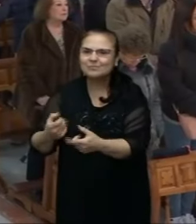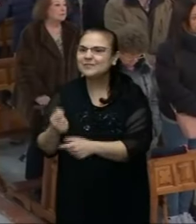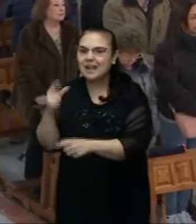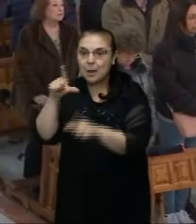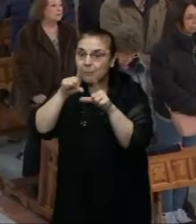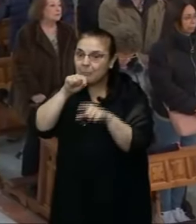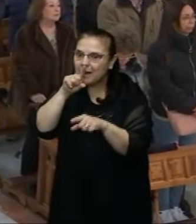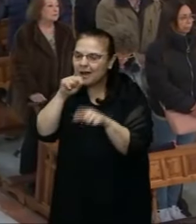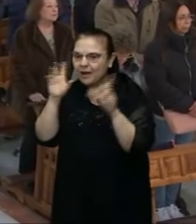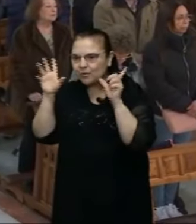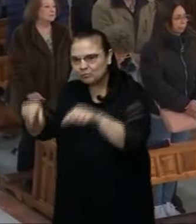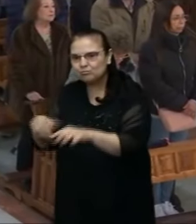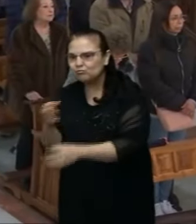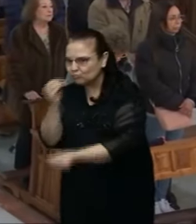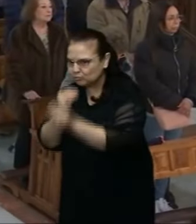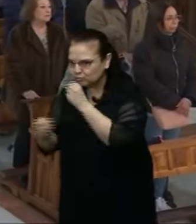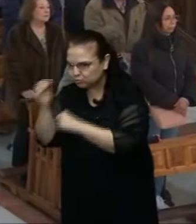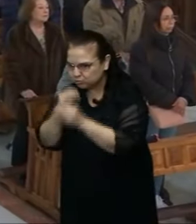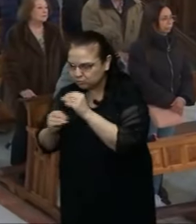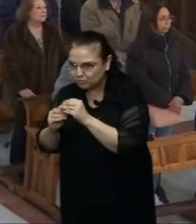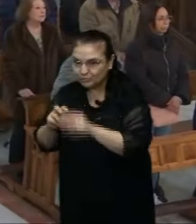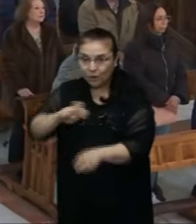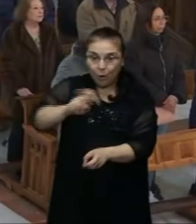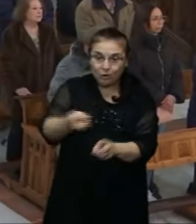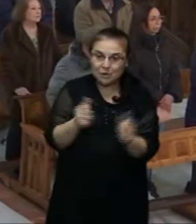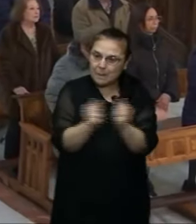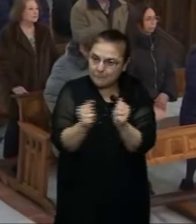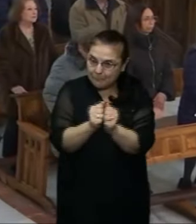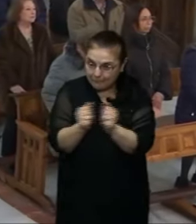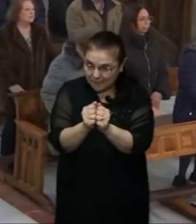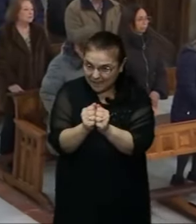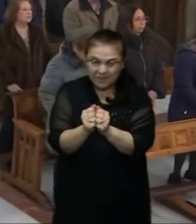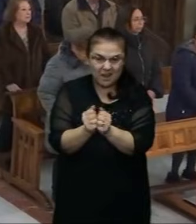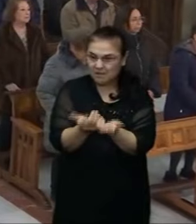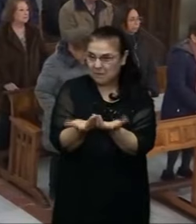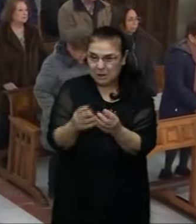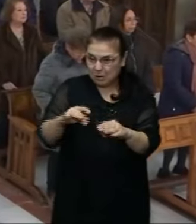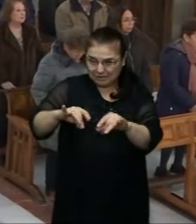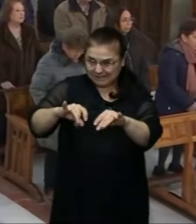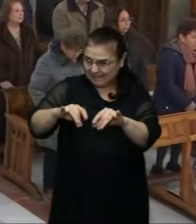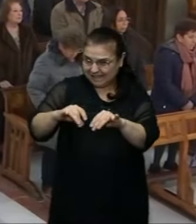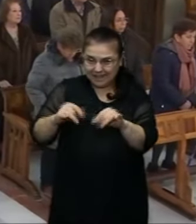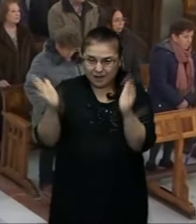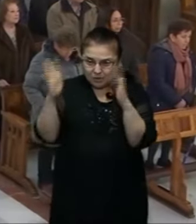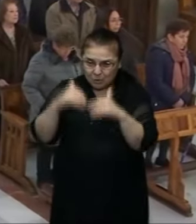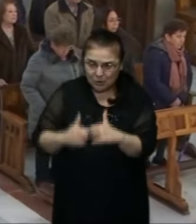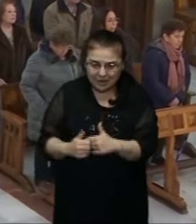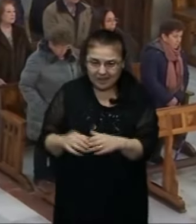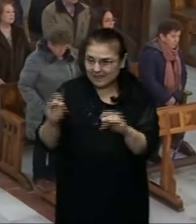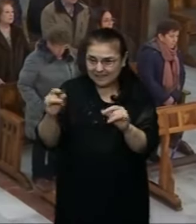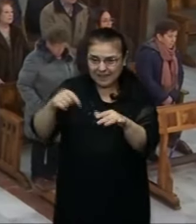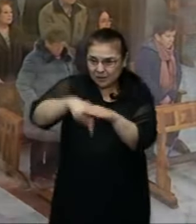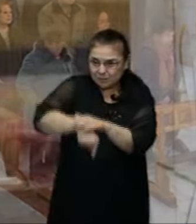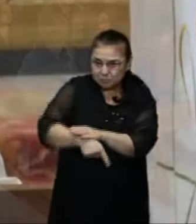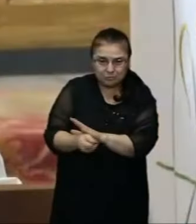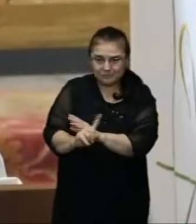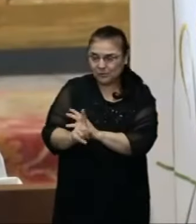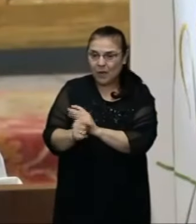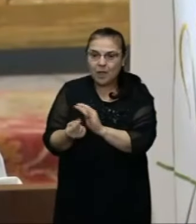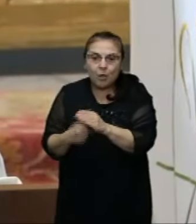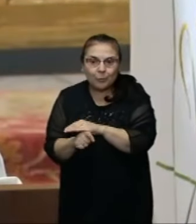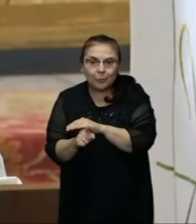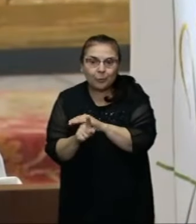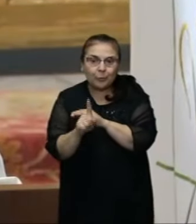comieron. Otra parte cayó en terreno pedregoso donde apenas tenía tierra. Como la tierra no era profunda, brotó